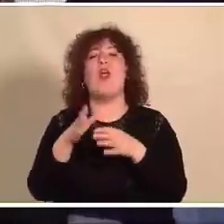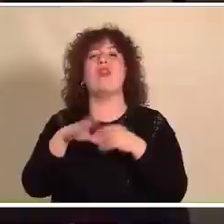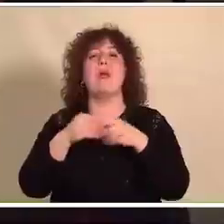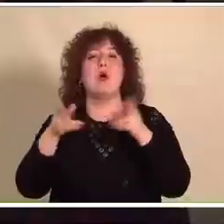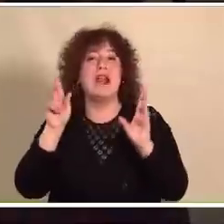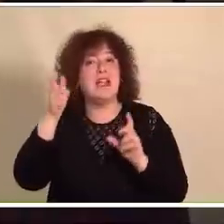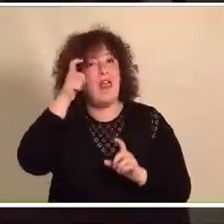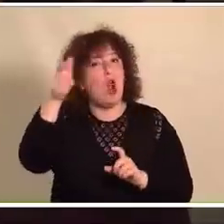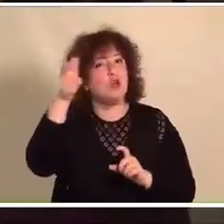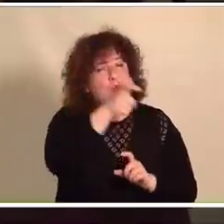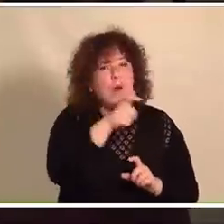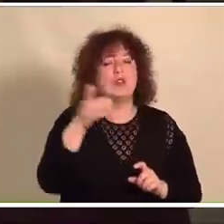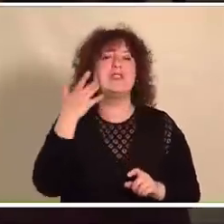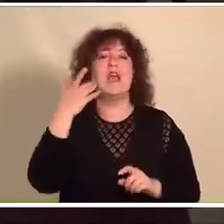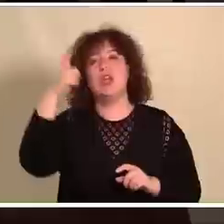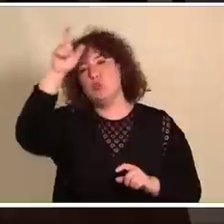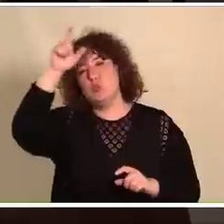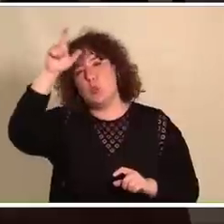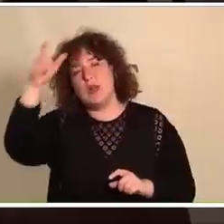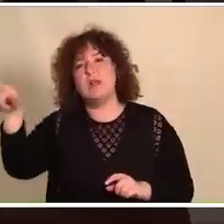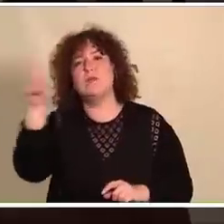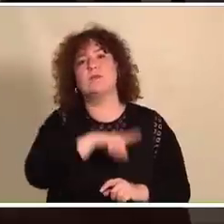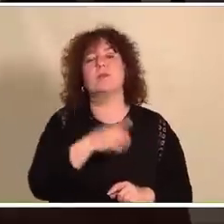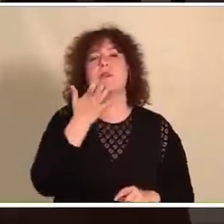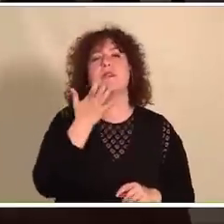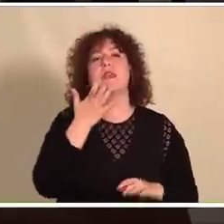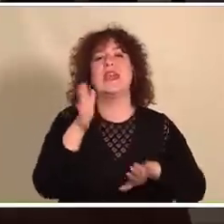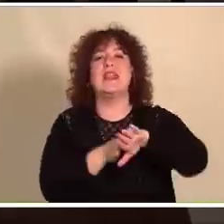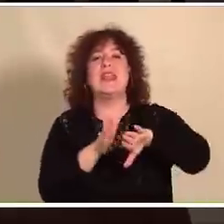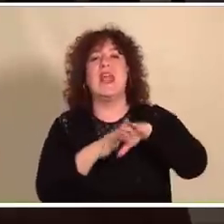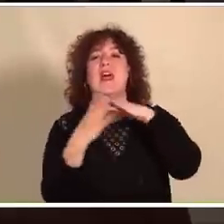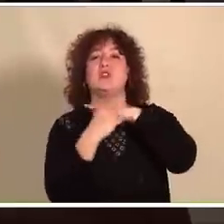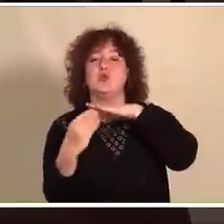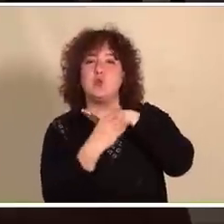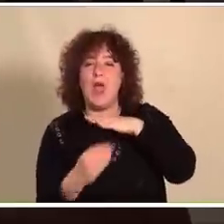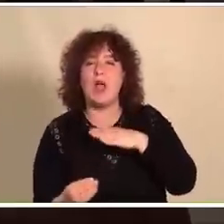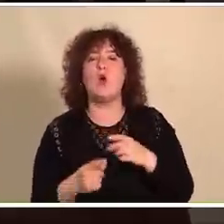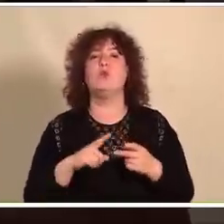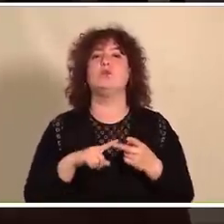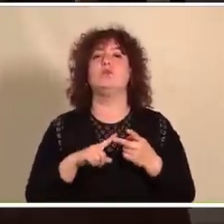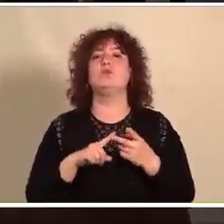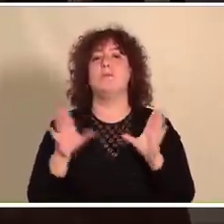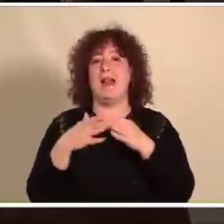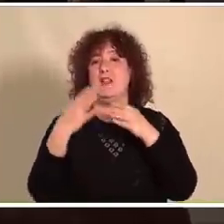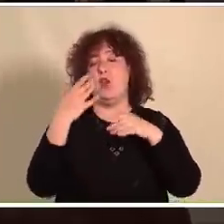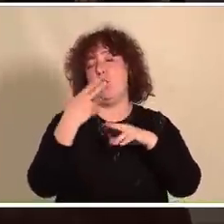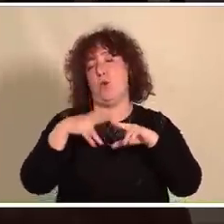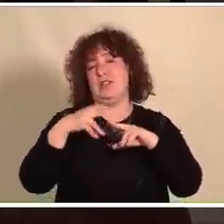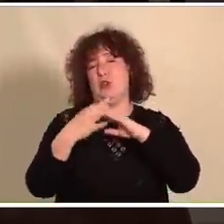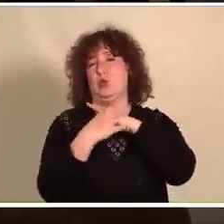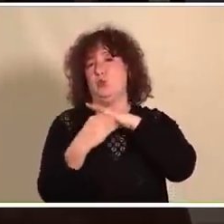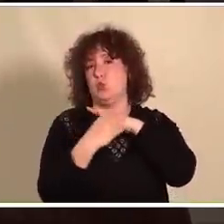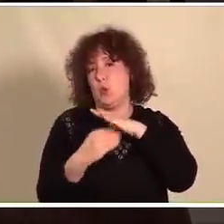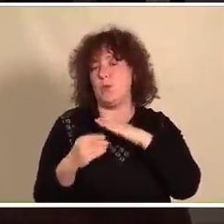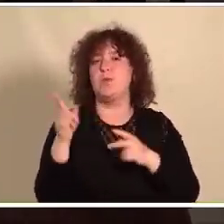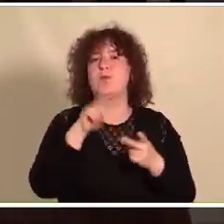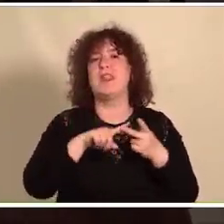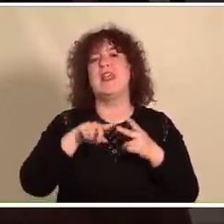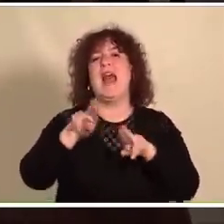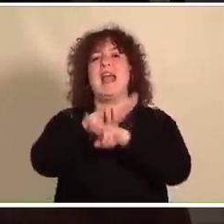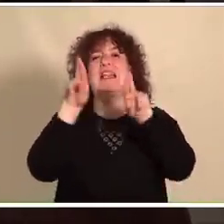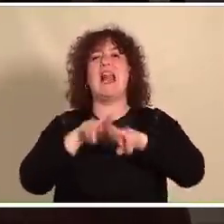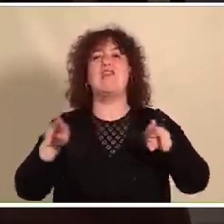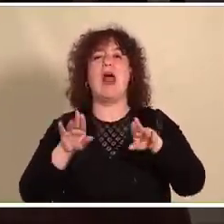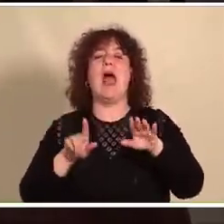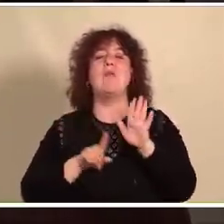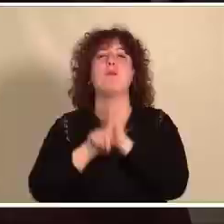pal brustrom de la dirección del partido de la izquierda sueco y David adler coordinador general de la internacional progresista